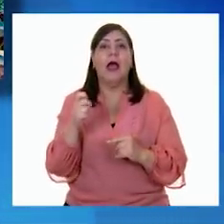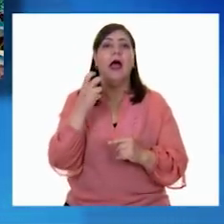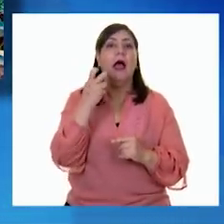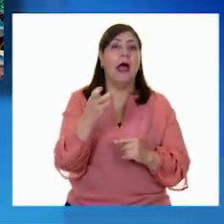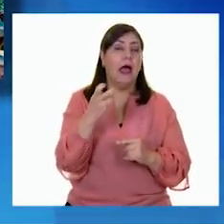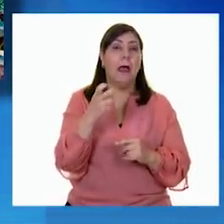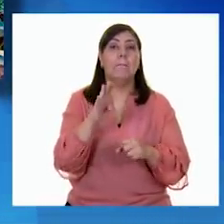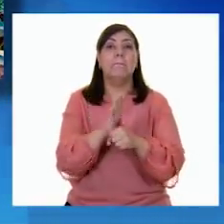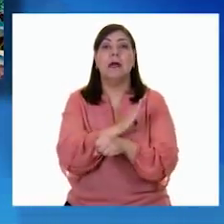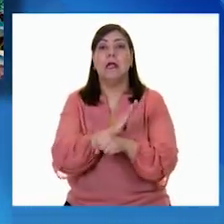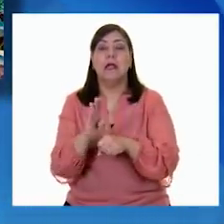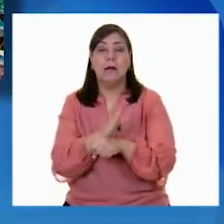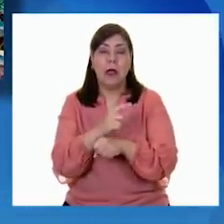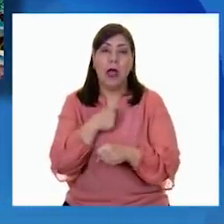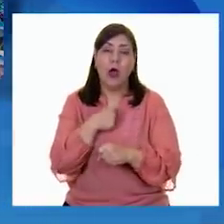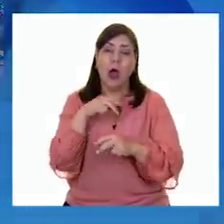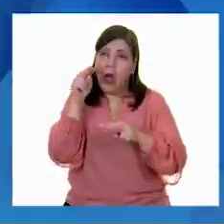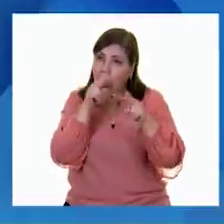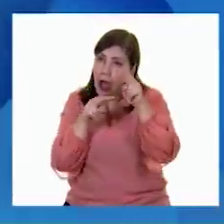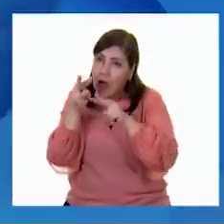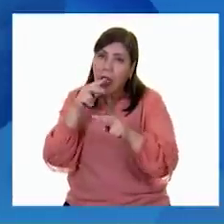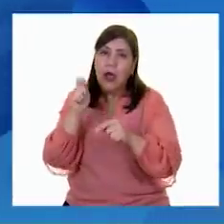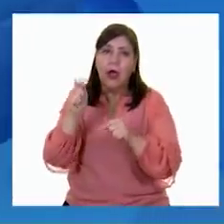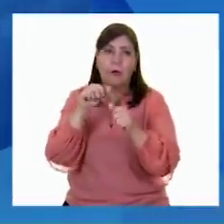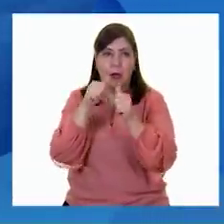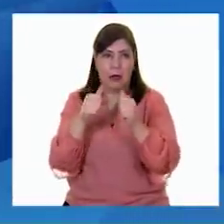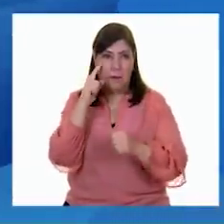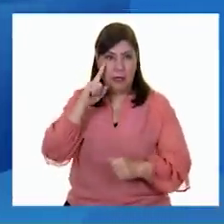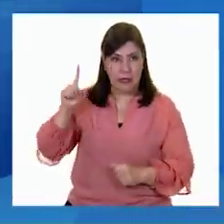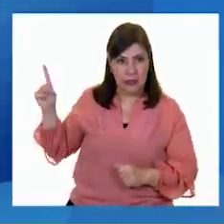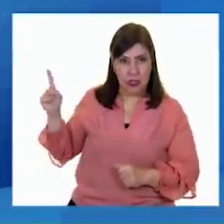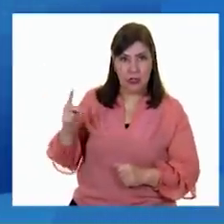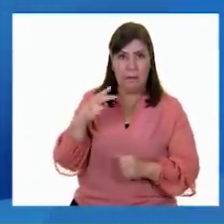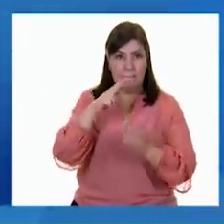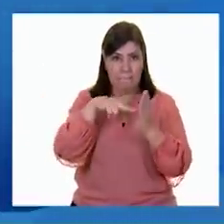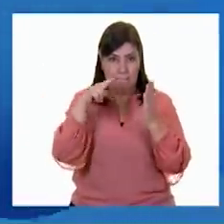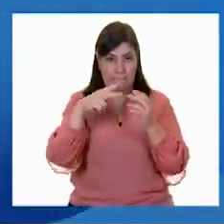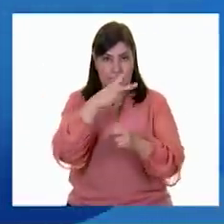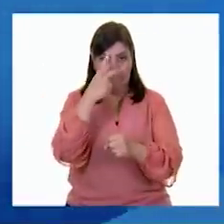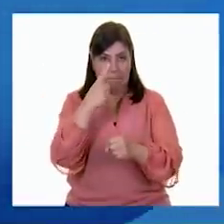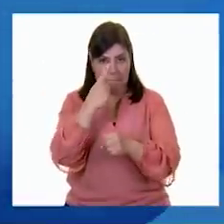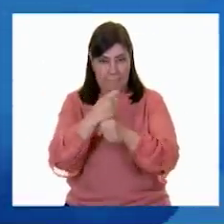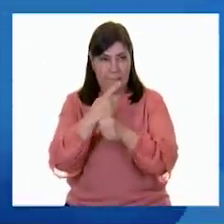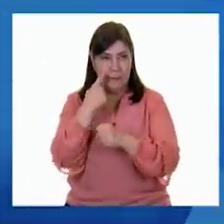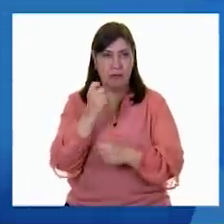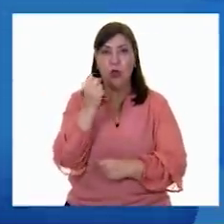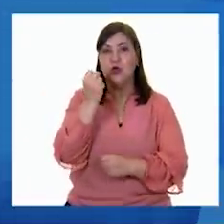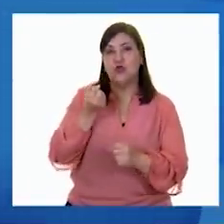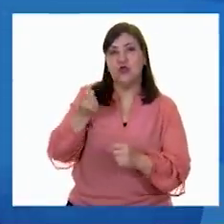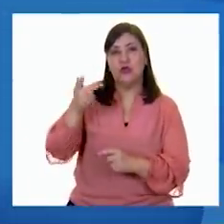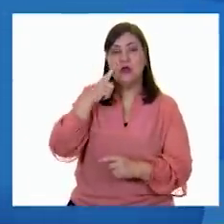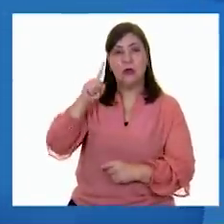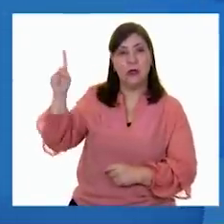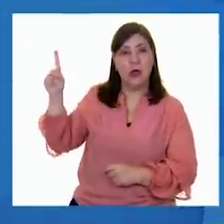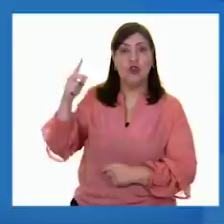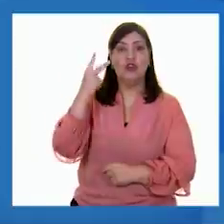a todos los que apreciamos el arte. En esta primera pintura, que se titula Las dos Fridas, vemos a dos mujeres